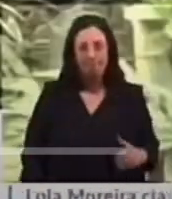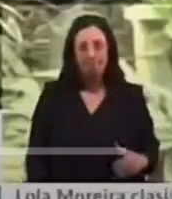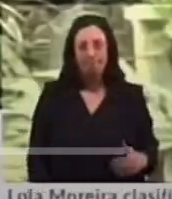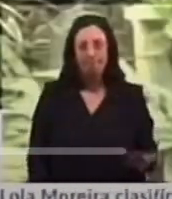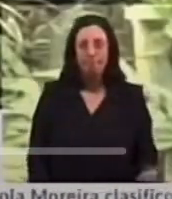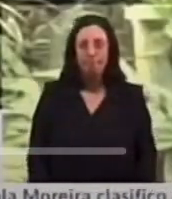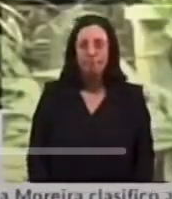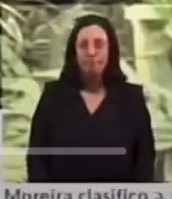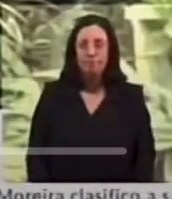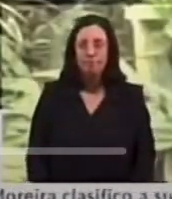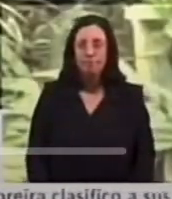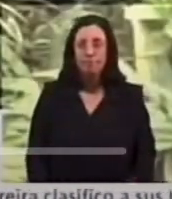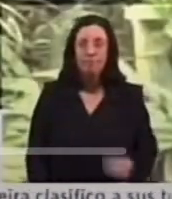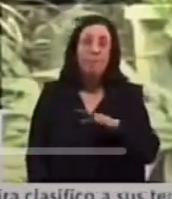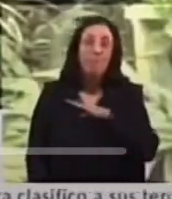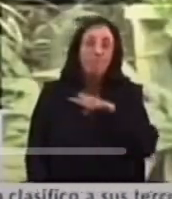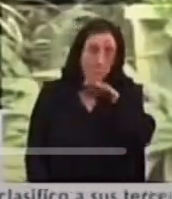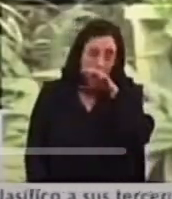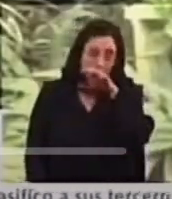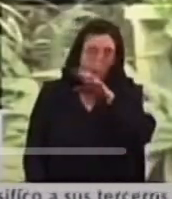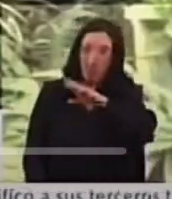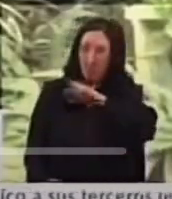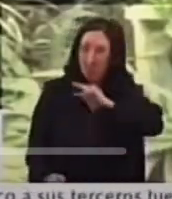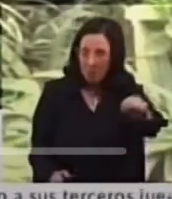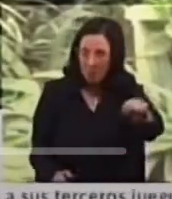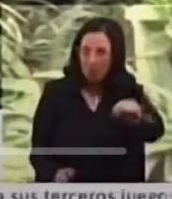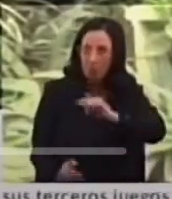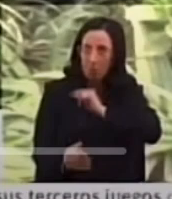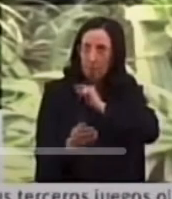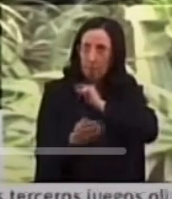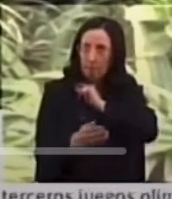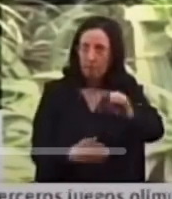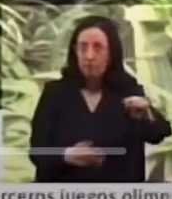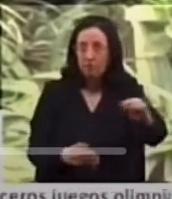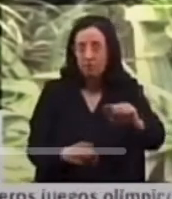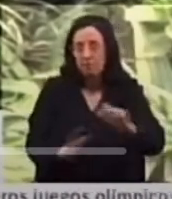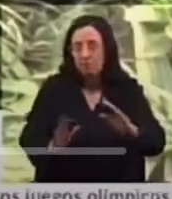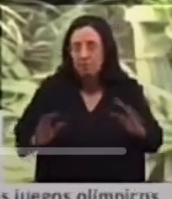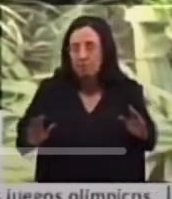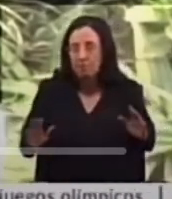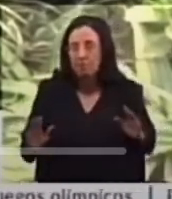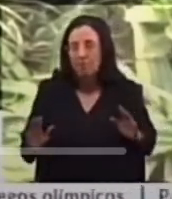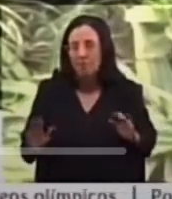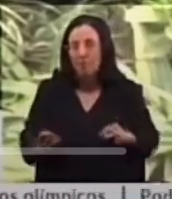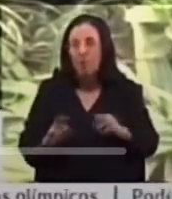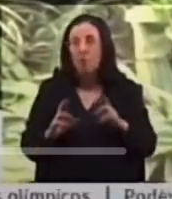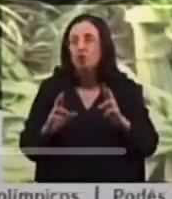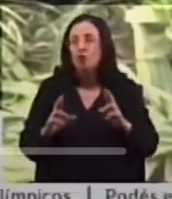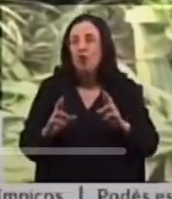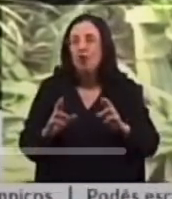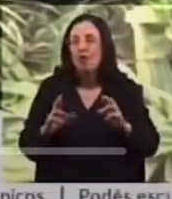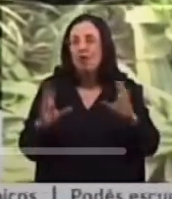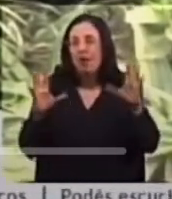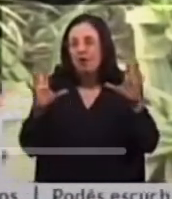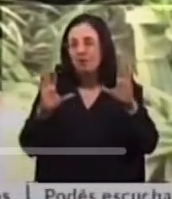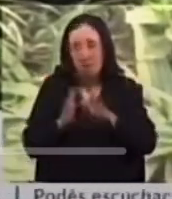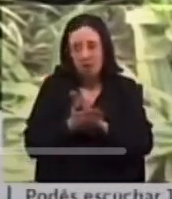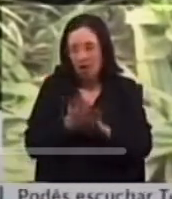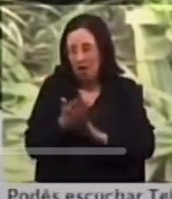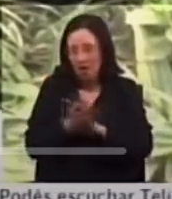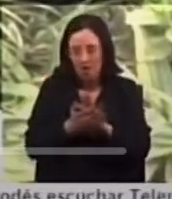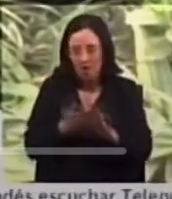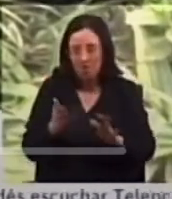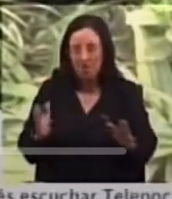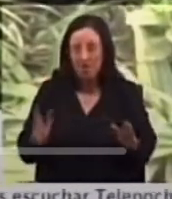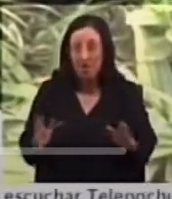Había un perro en el lugar. Había el perro, sí, salió corriendo el perro. O sea, le podía haber pasado cualquier cosa porque las maderas se cayeron hacia adentro, el entrepiso se